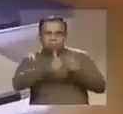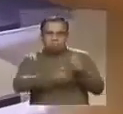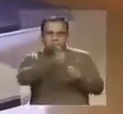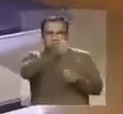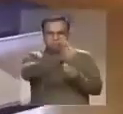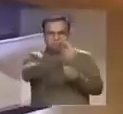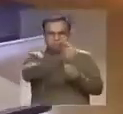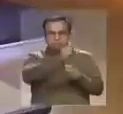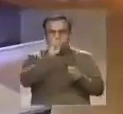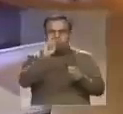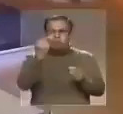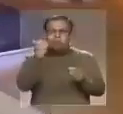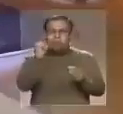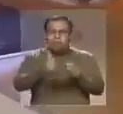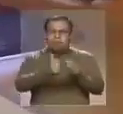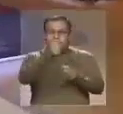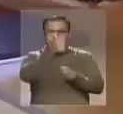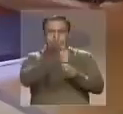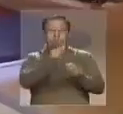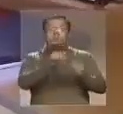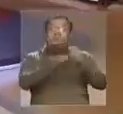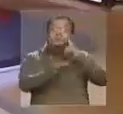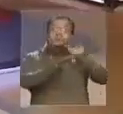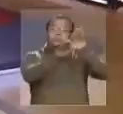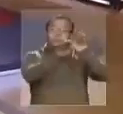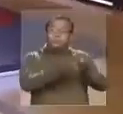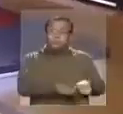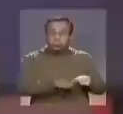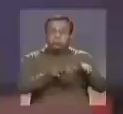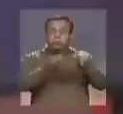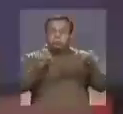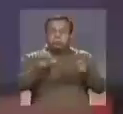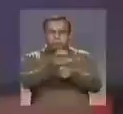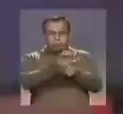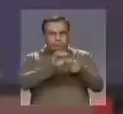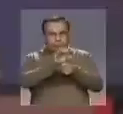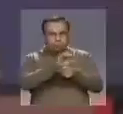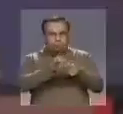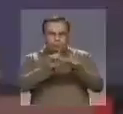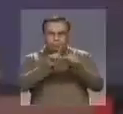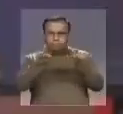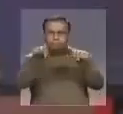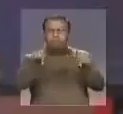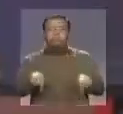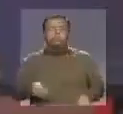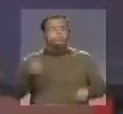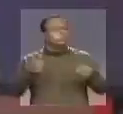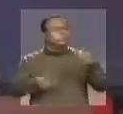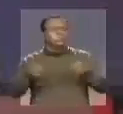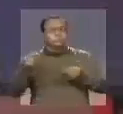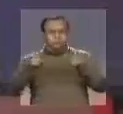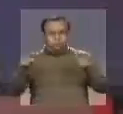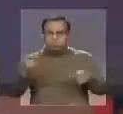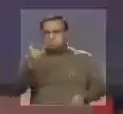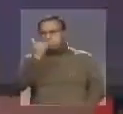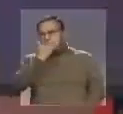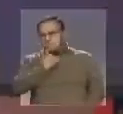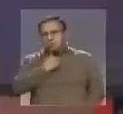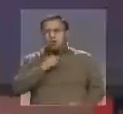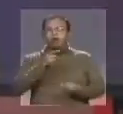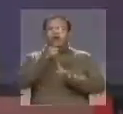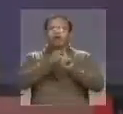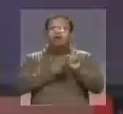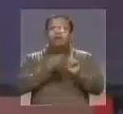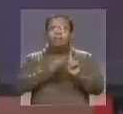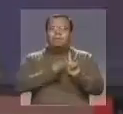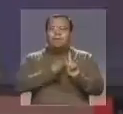jefatura, ¿sí? Generalmente la representatividad de las mujeres en las ciudades está vinculada con el rol de madres